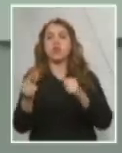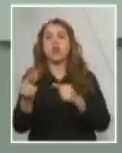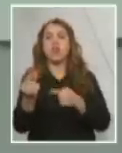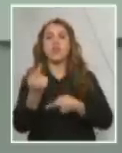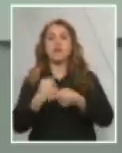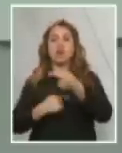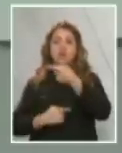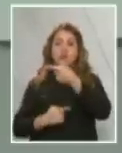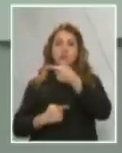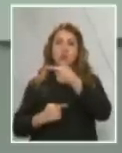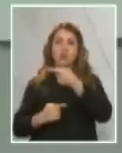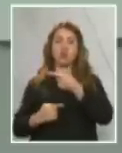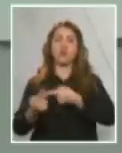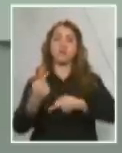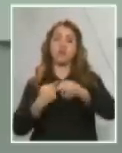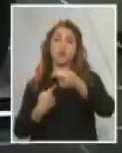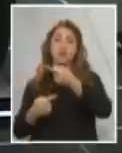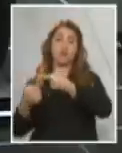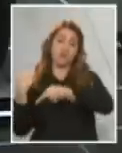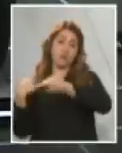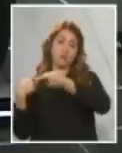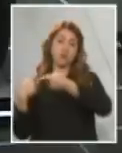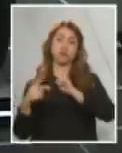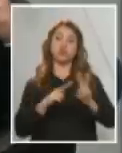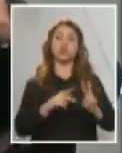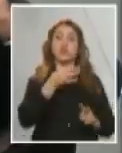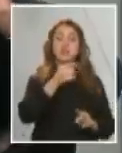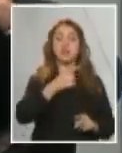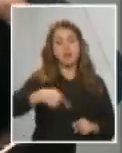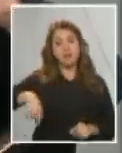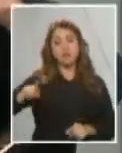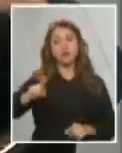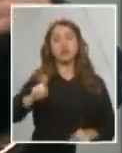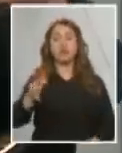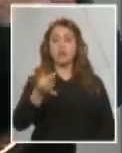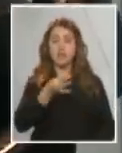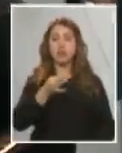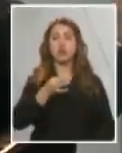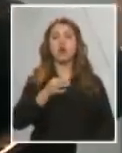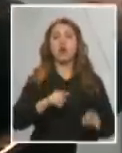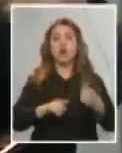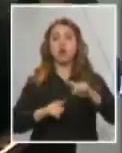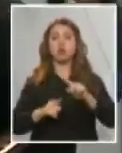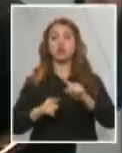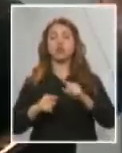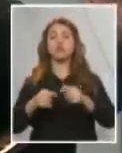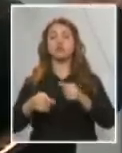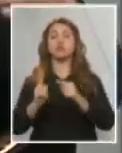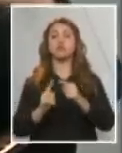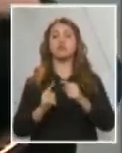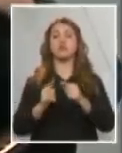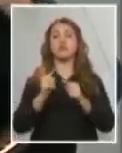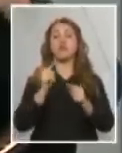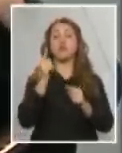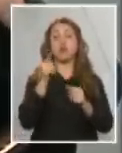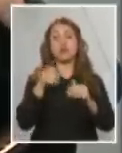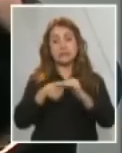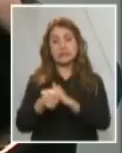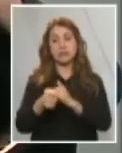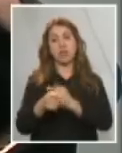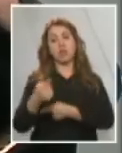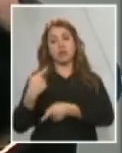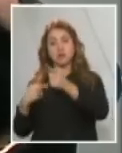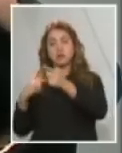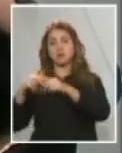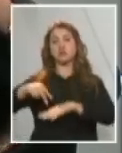salir, o sea, a superficie. No, y la solución que daban era, vayan a otra estación, sí, la que está más arriba, y ahí está bueno el ascensor, entonces